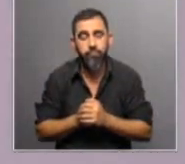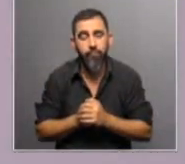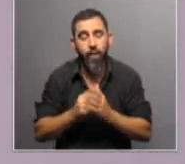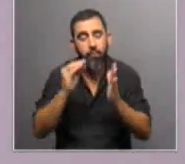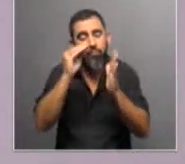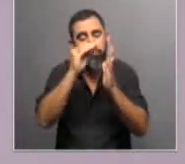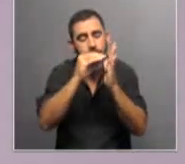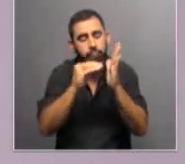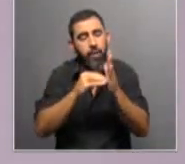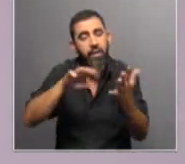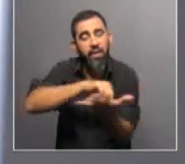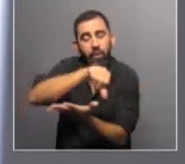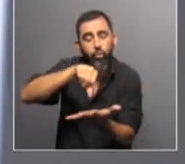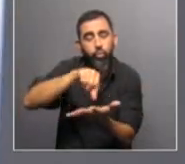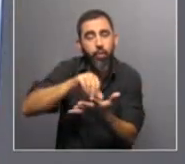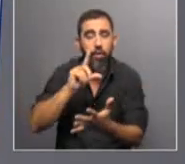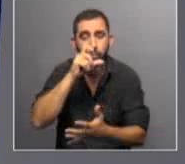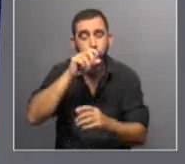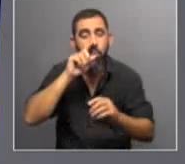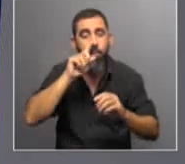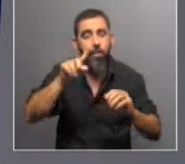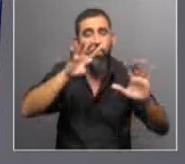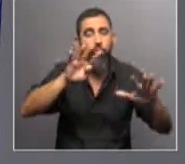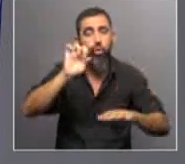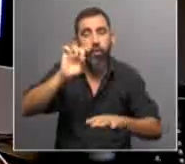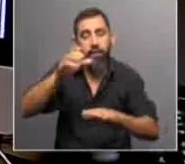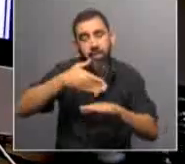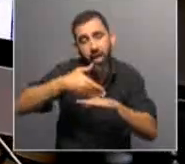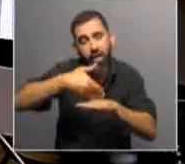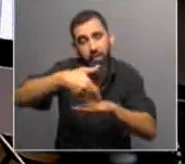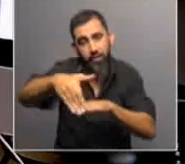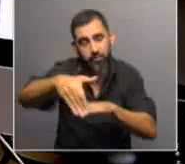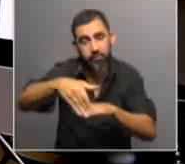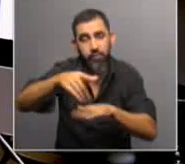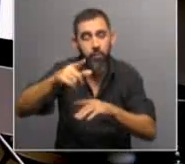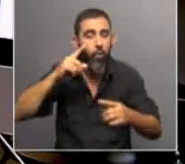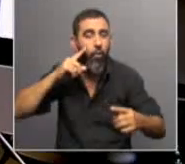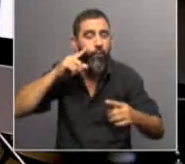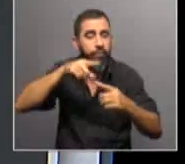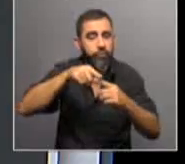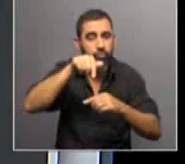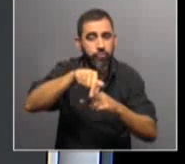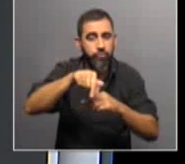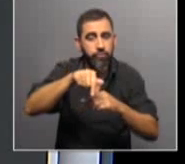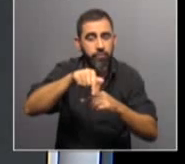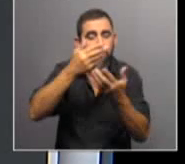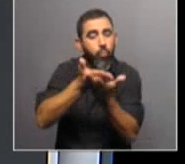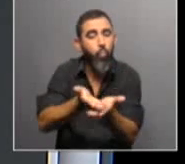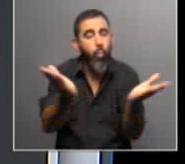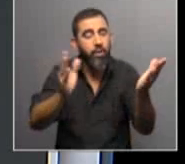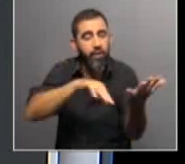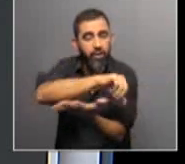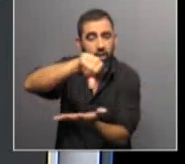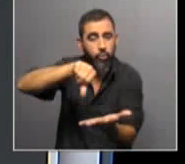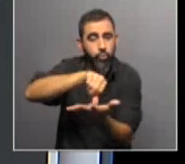registran o documentan la ciudad de Montevideo desde 1915 en adelante, con un enfoque de mostrar esta ciudad